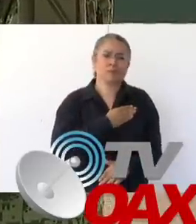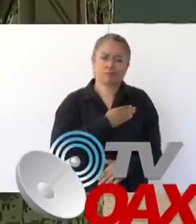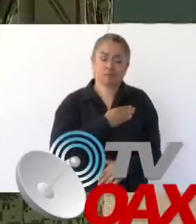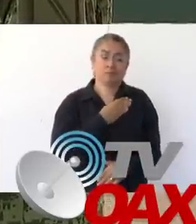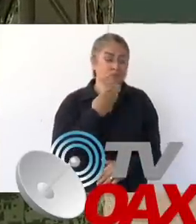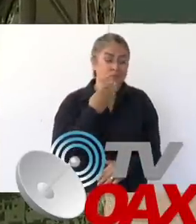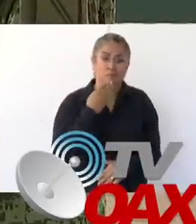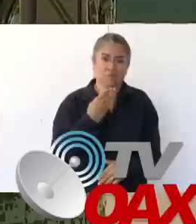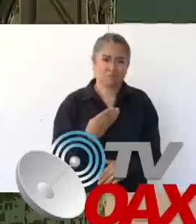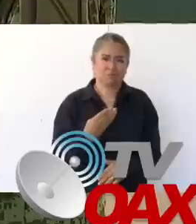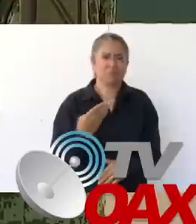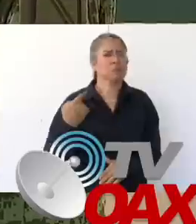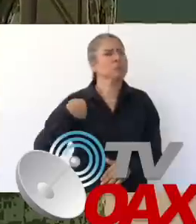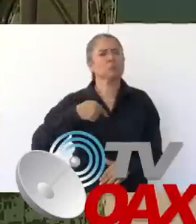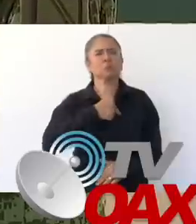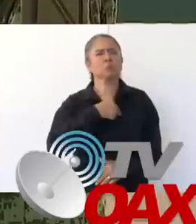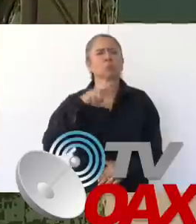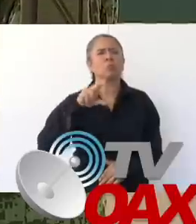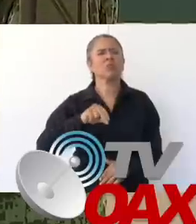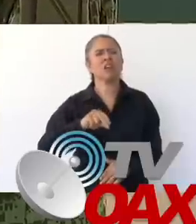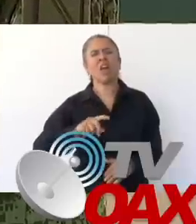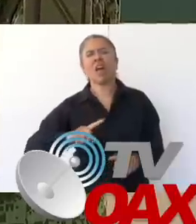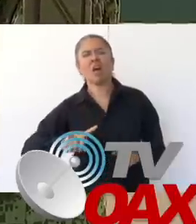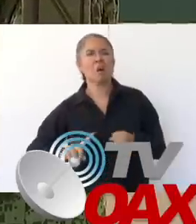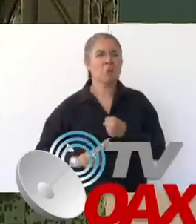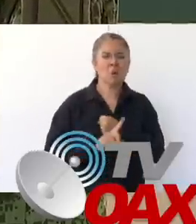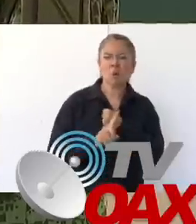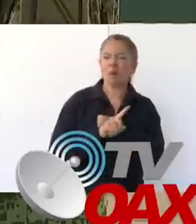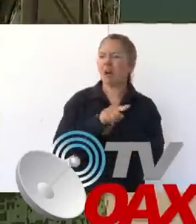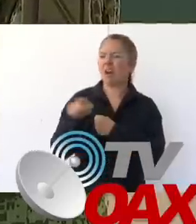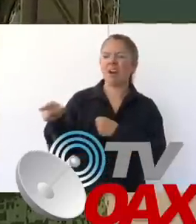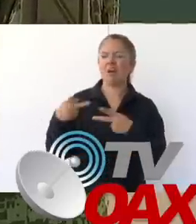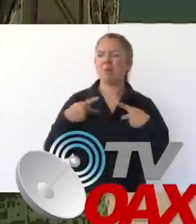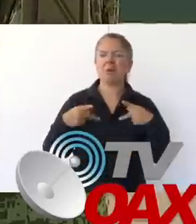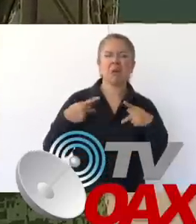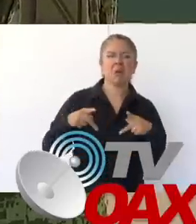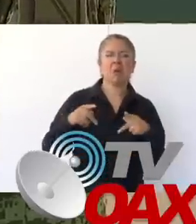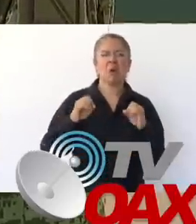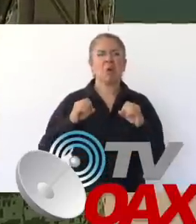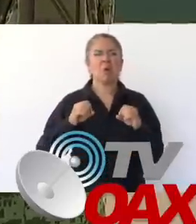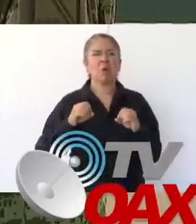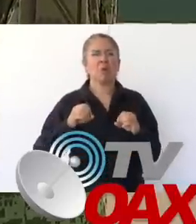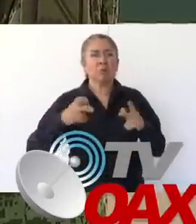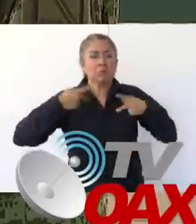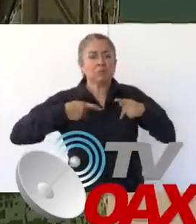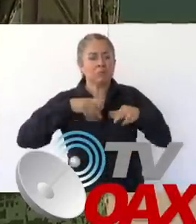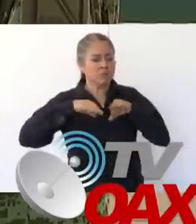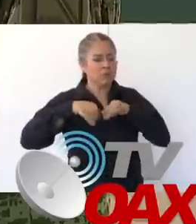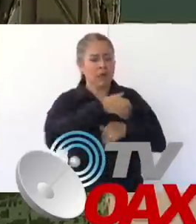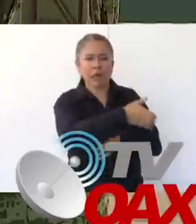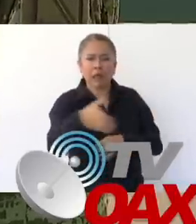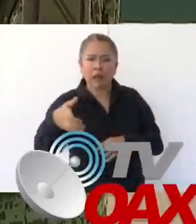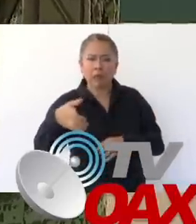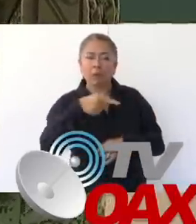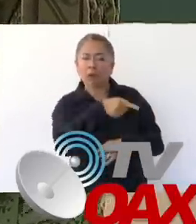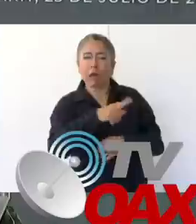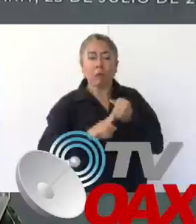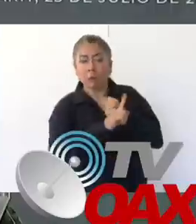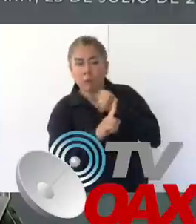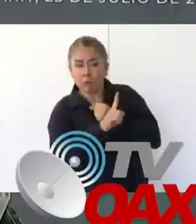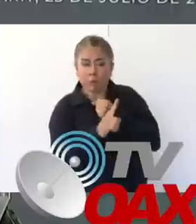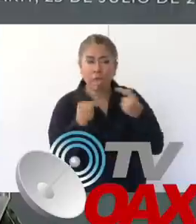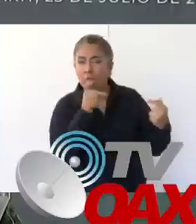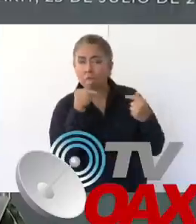ningún inconveniente con los usuarios, con el personal de ejidatarios. Todos estaban muy conscientes. Al principio se